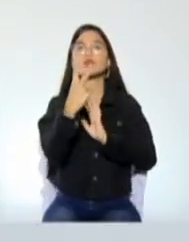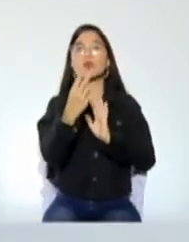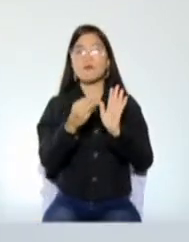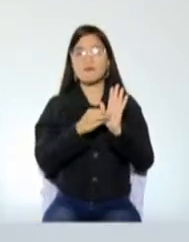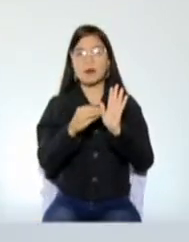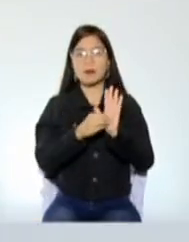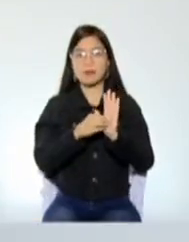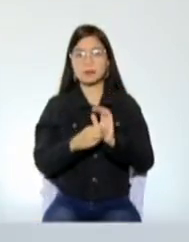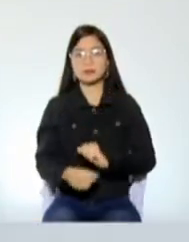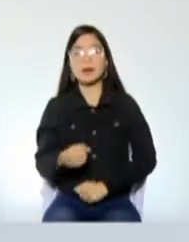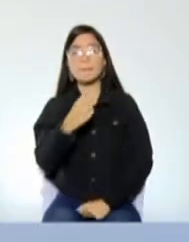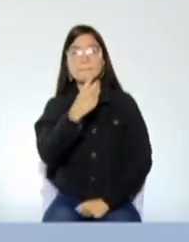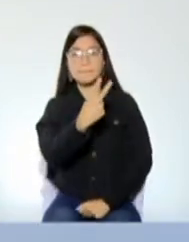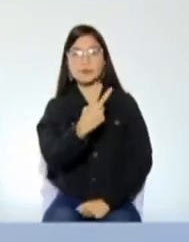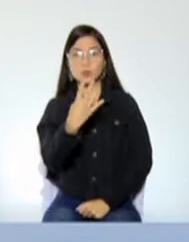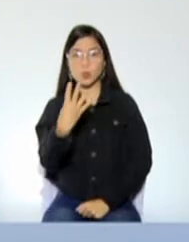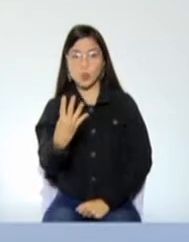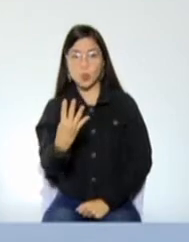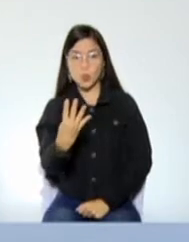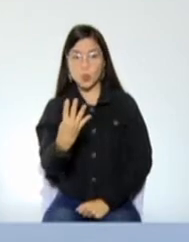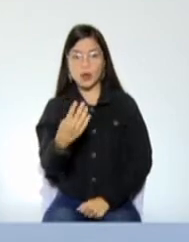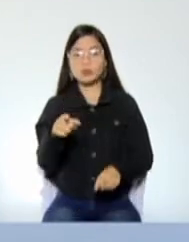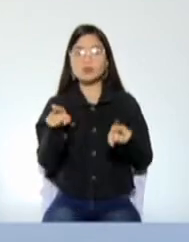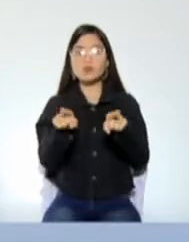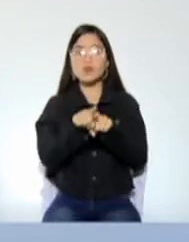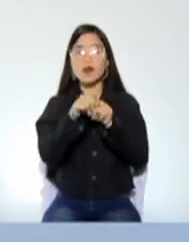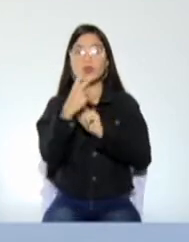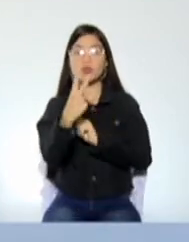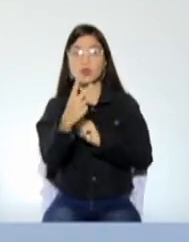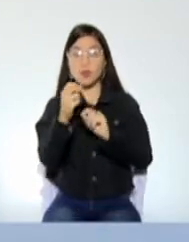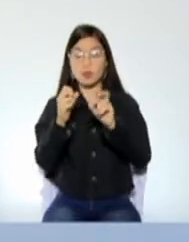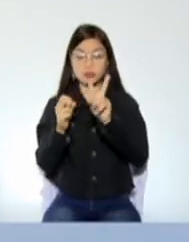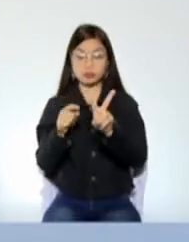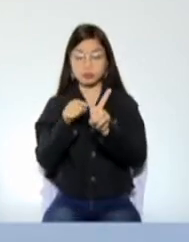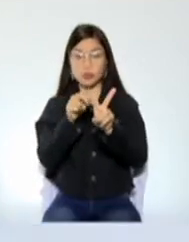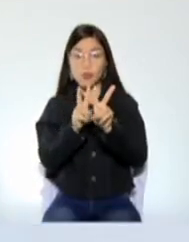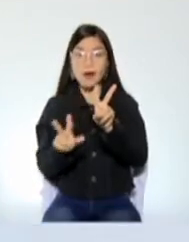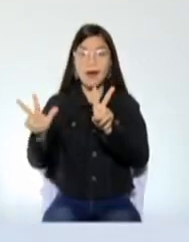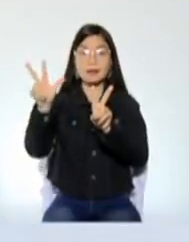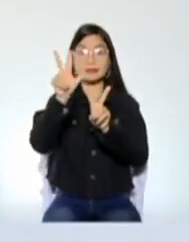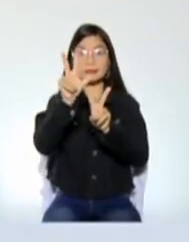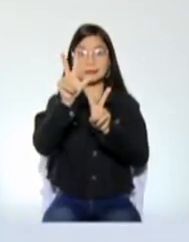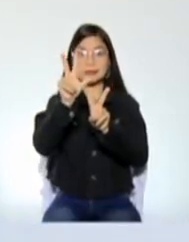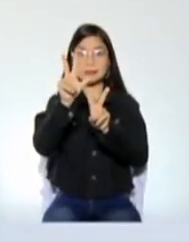igual a 2 a la 3, porque el 2 se repite